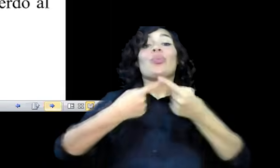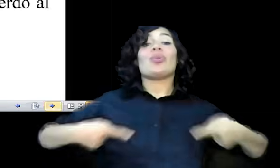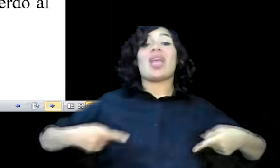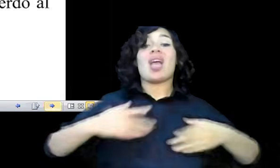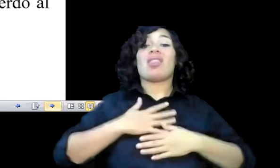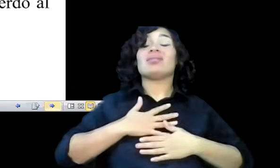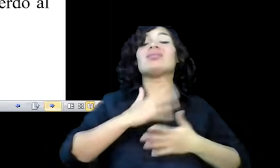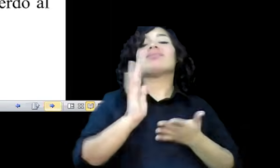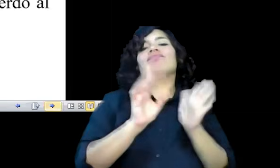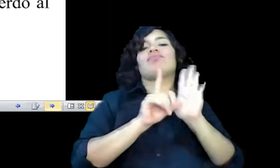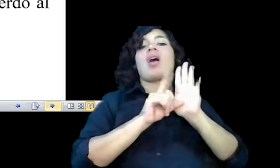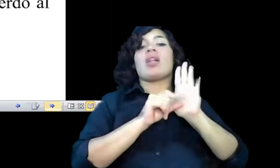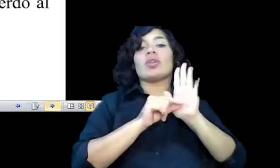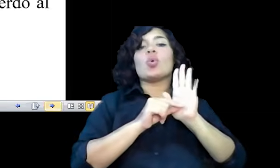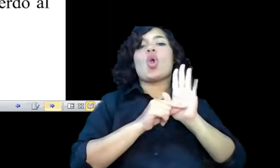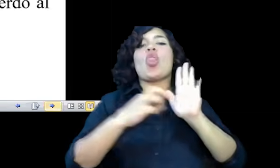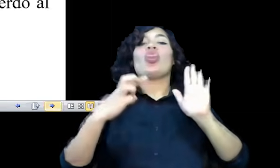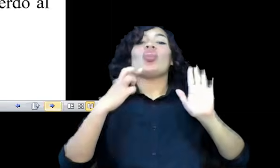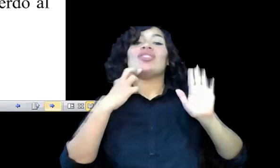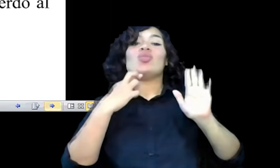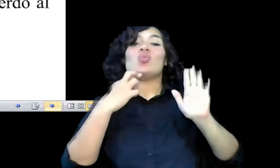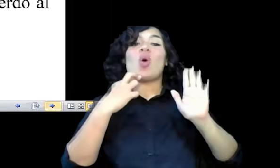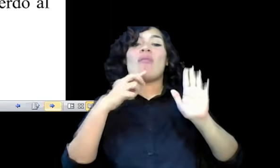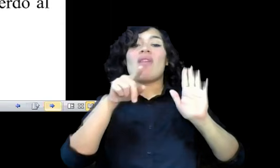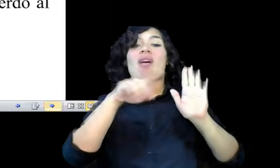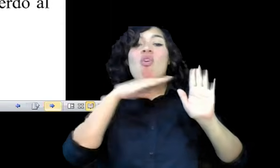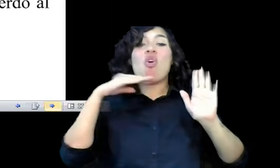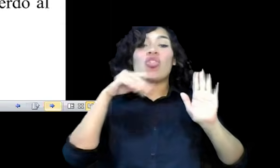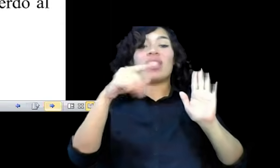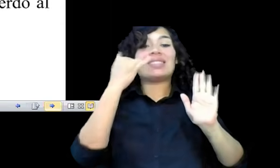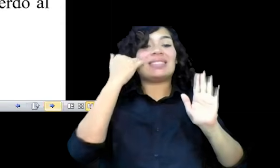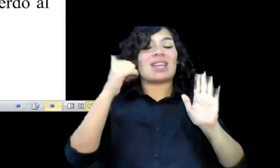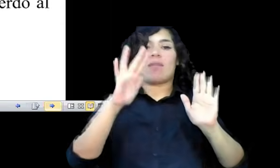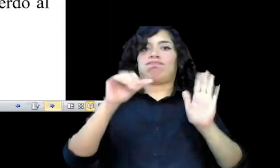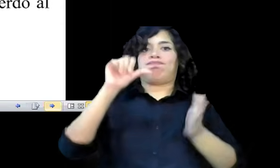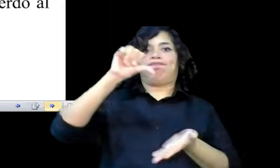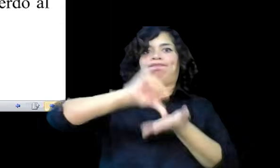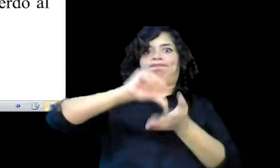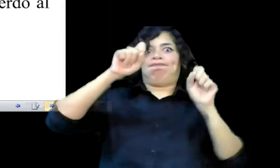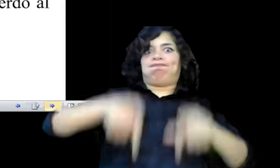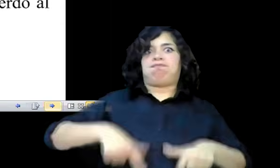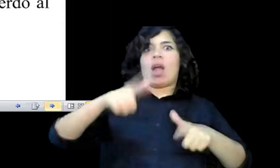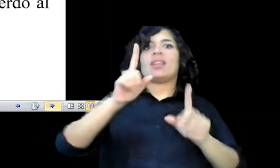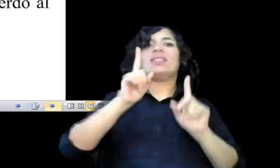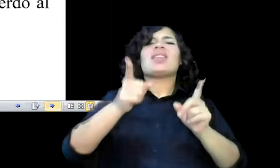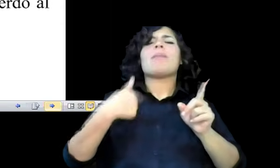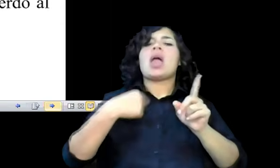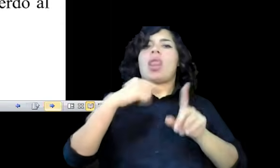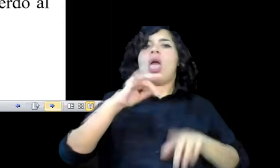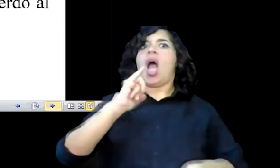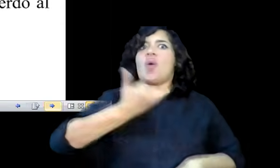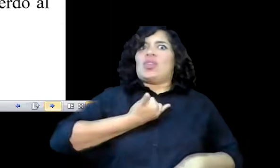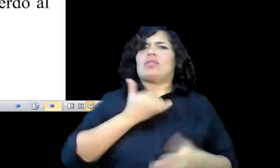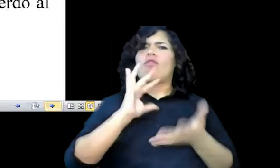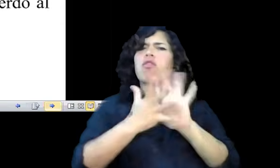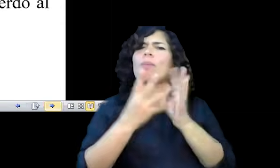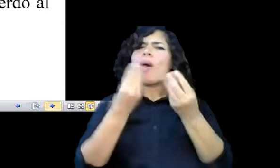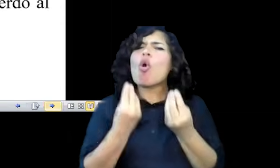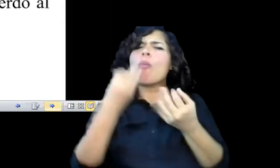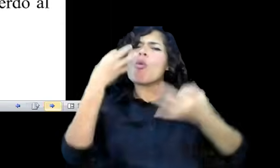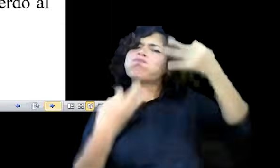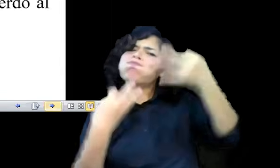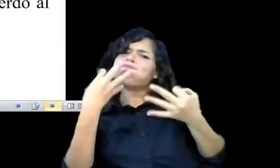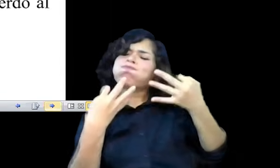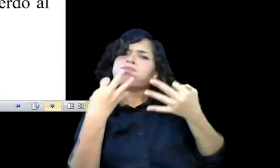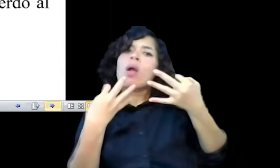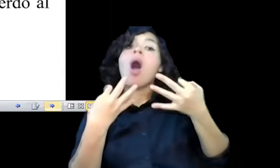artículo 19J, acá ya me los están encuadrando en bienes situados en el país, y también me dicen cómo los voy a evaluar. Me dice que los voy a evaluar